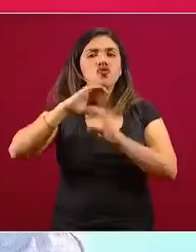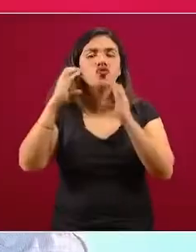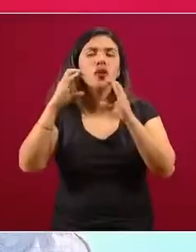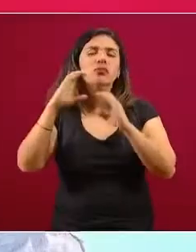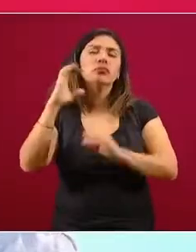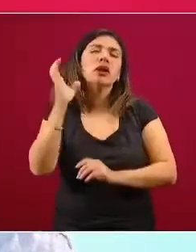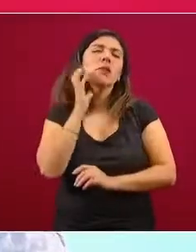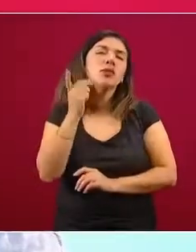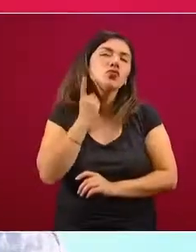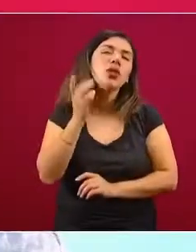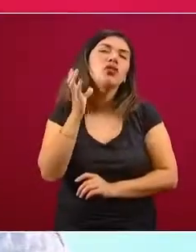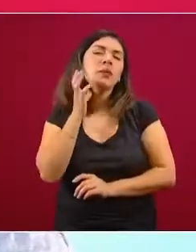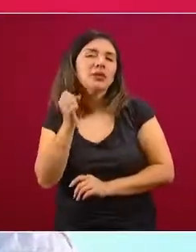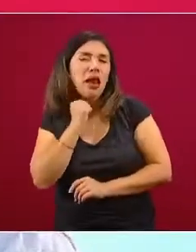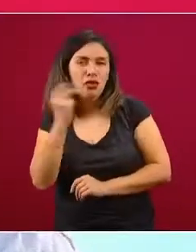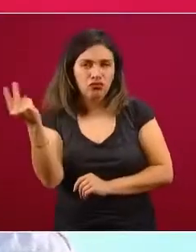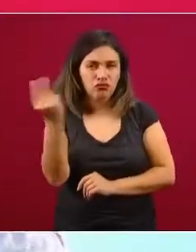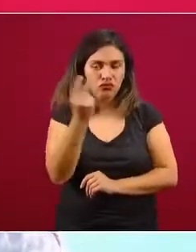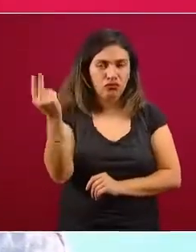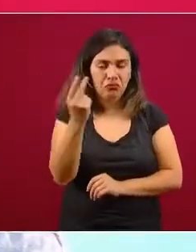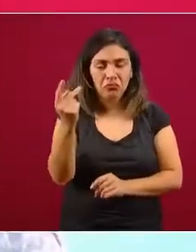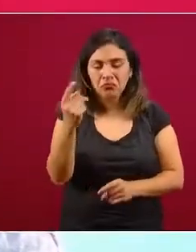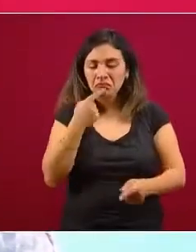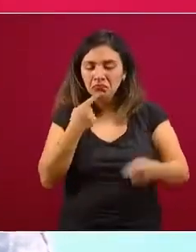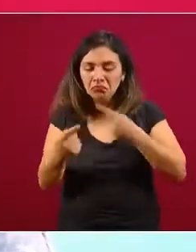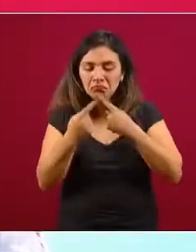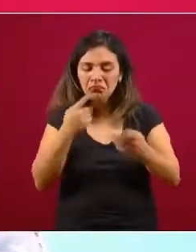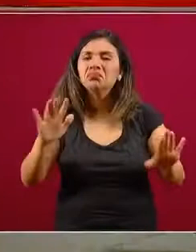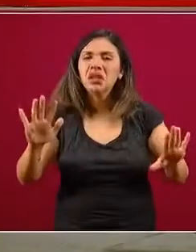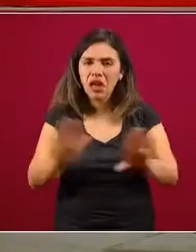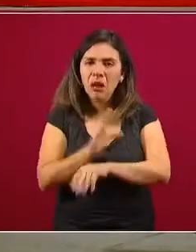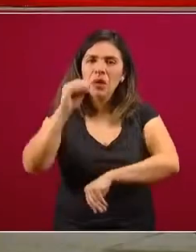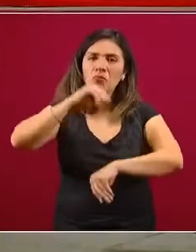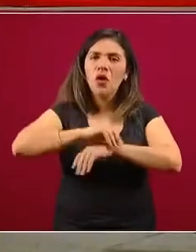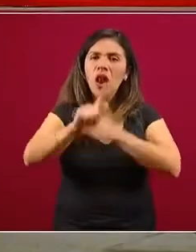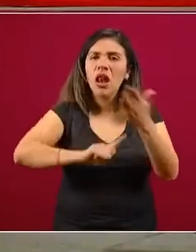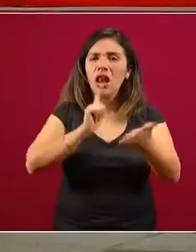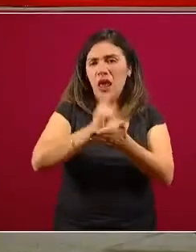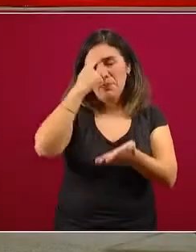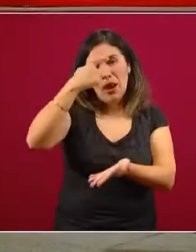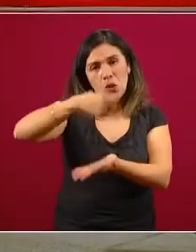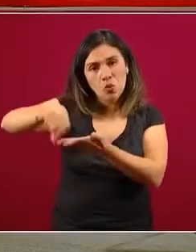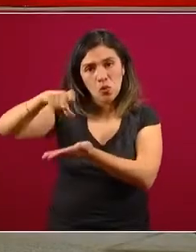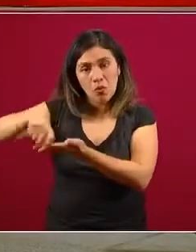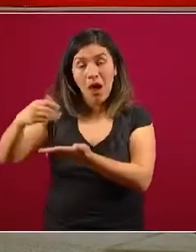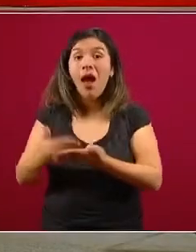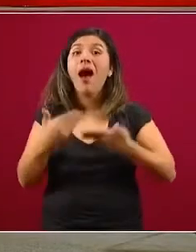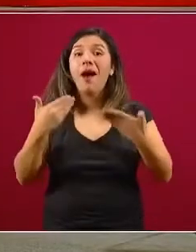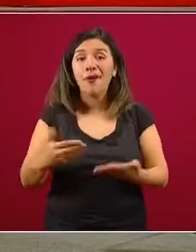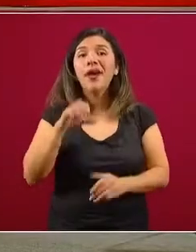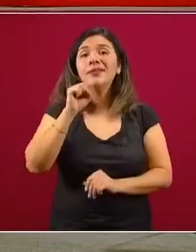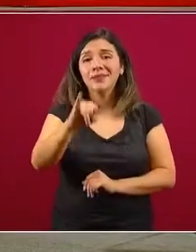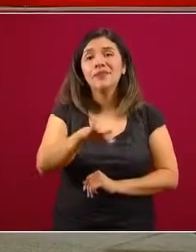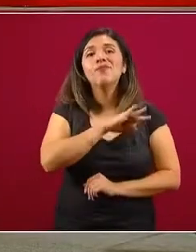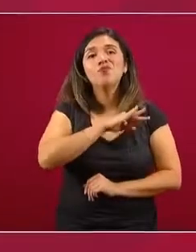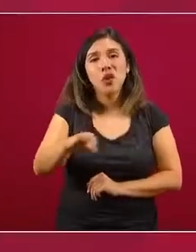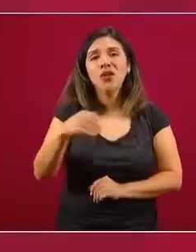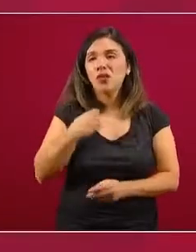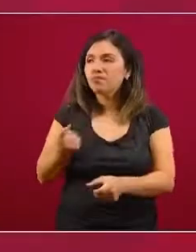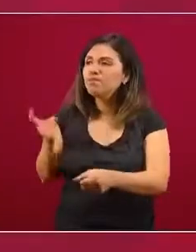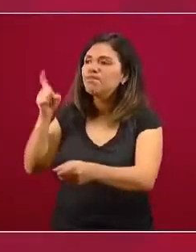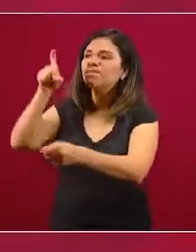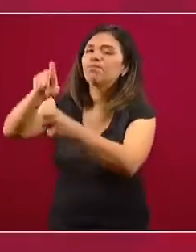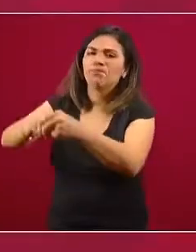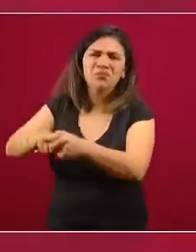Cámara de Diputados como de Senadores, establecieron una modificación en la ley de adquisiciones que hoy nos permite